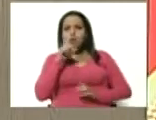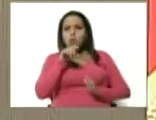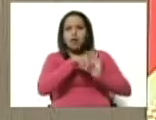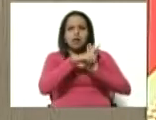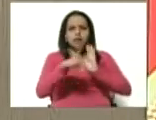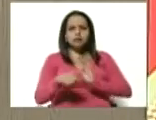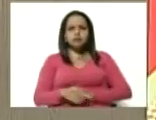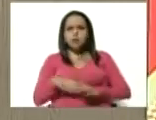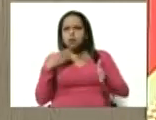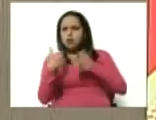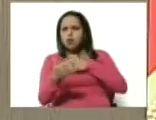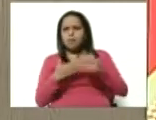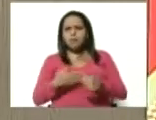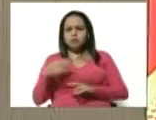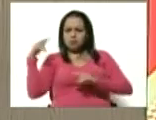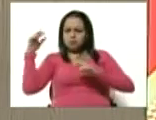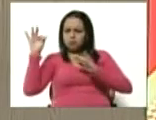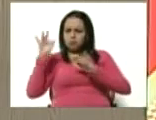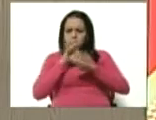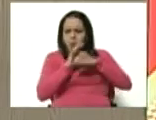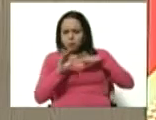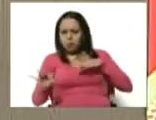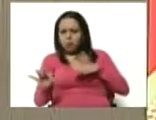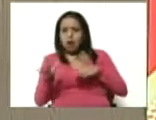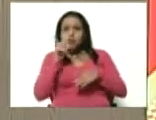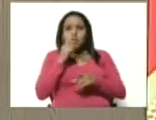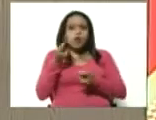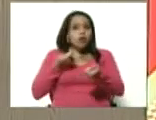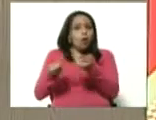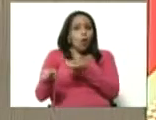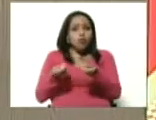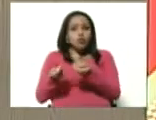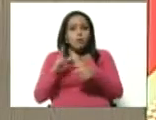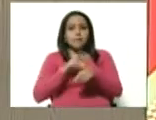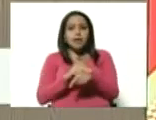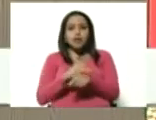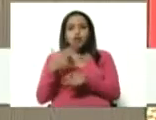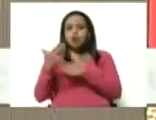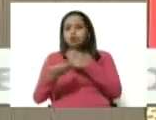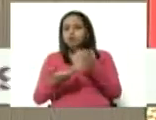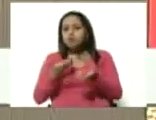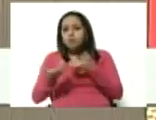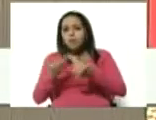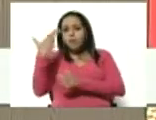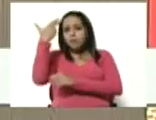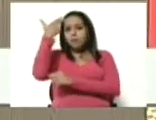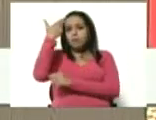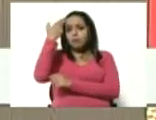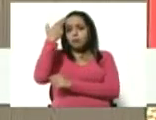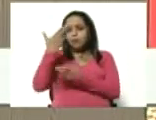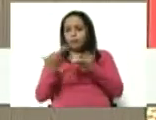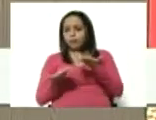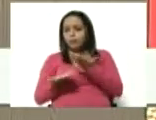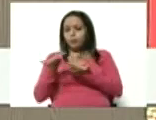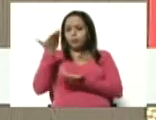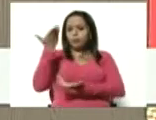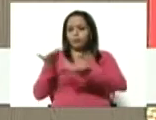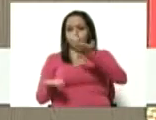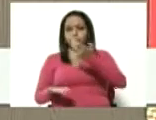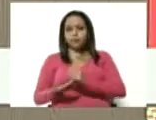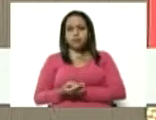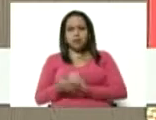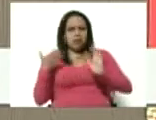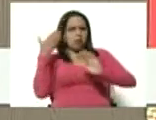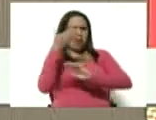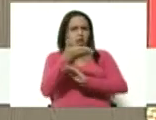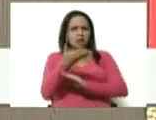importa entrar sin ningún tipo de chequeo médico, ni que le tomen la temperatura, ni hacerle las pruebas rápidas. Ellos entran